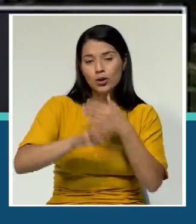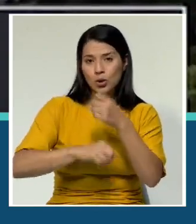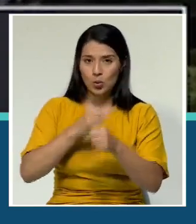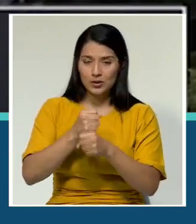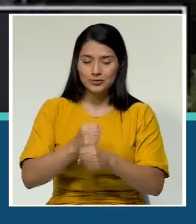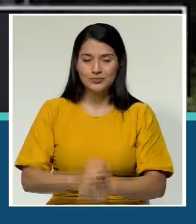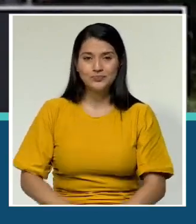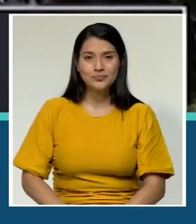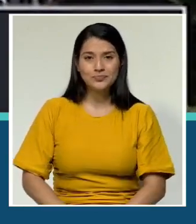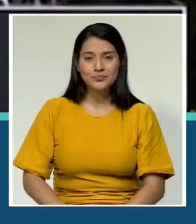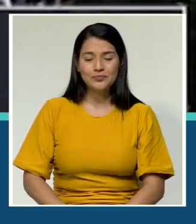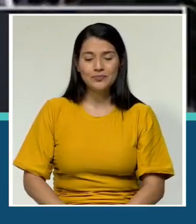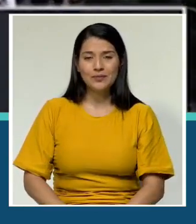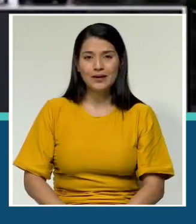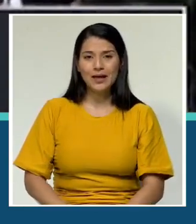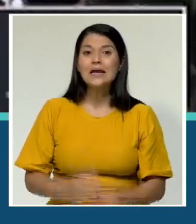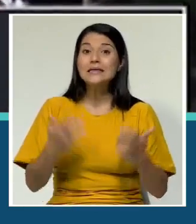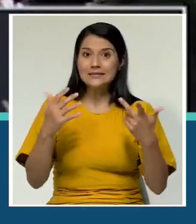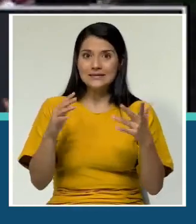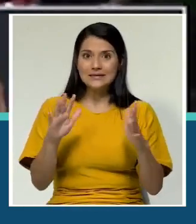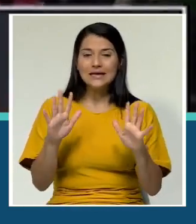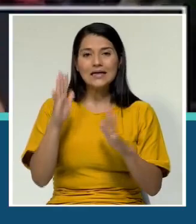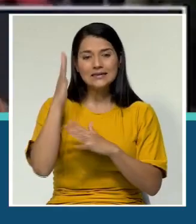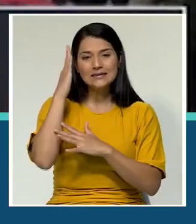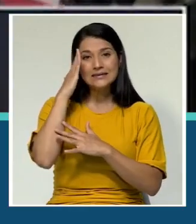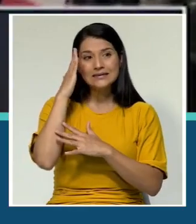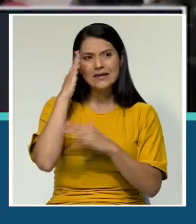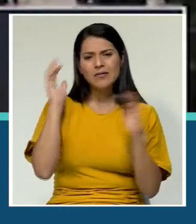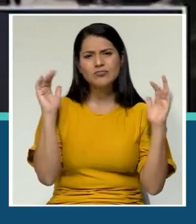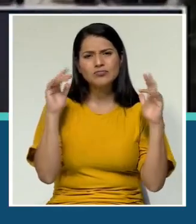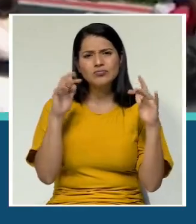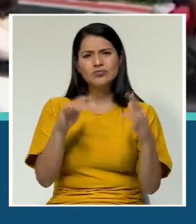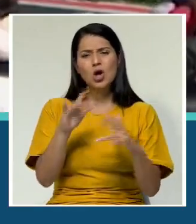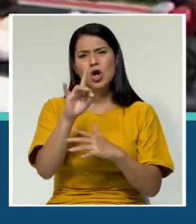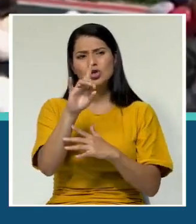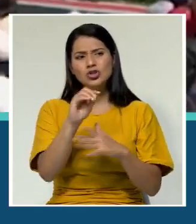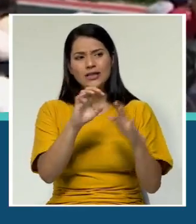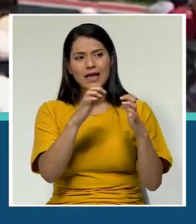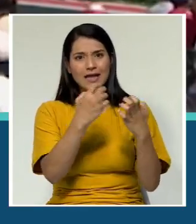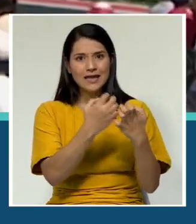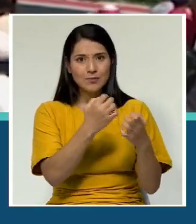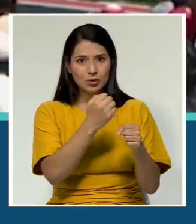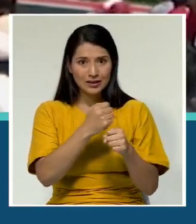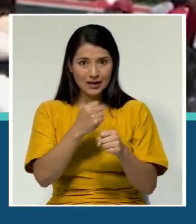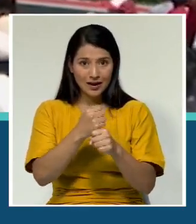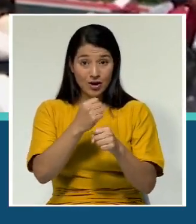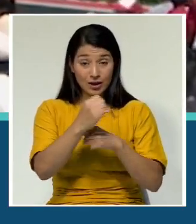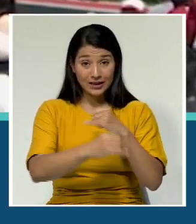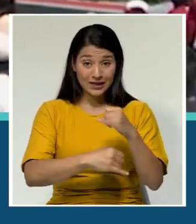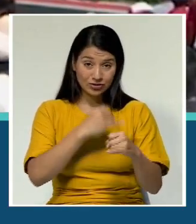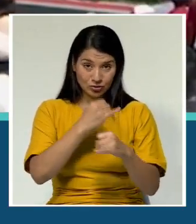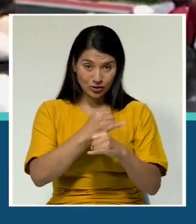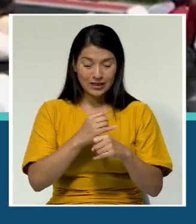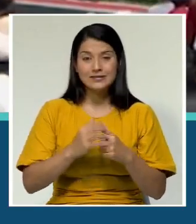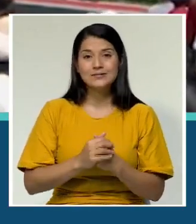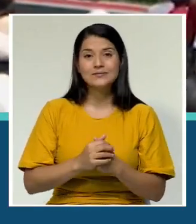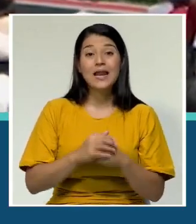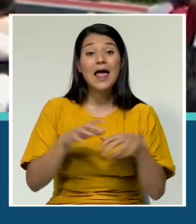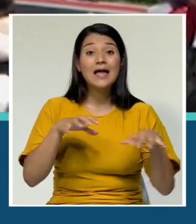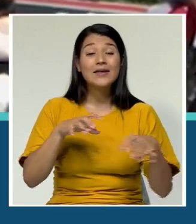Rodrigo Chávez tomará posesión e iniciará su mandato durante los próximos 4 años. Ya se tiene contemplado